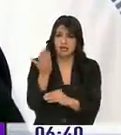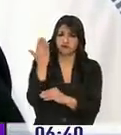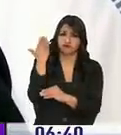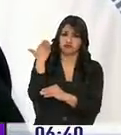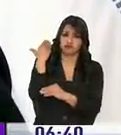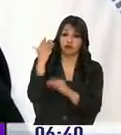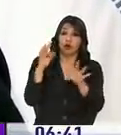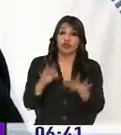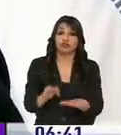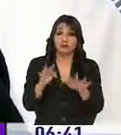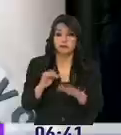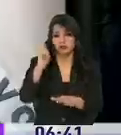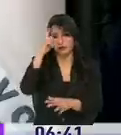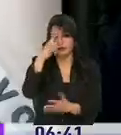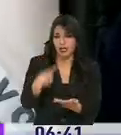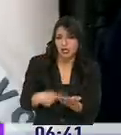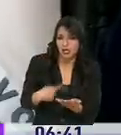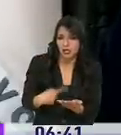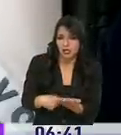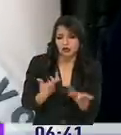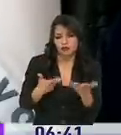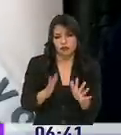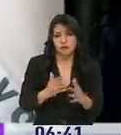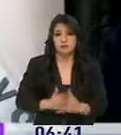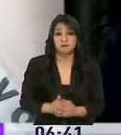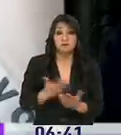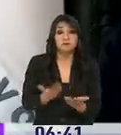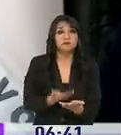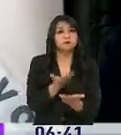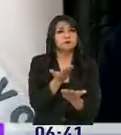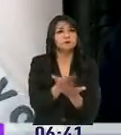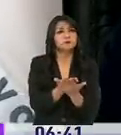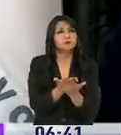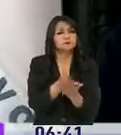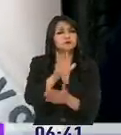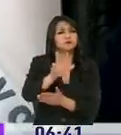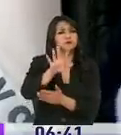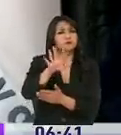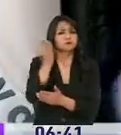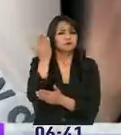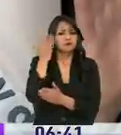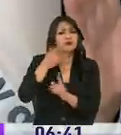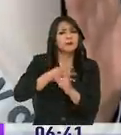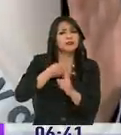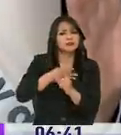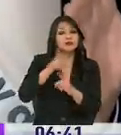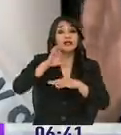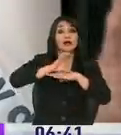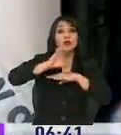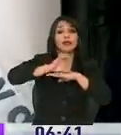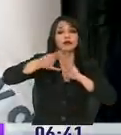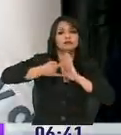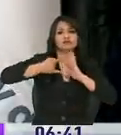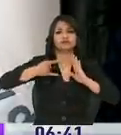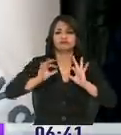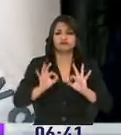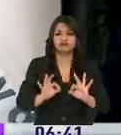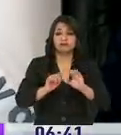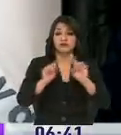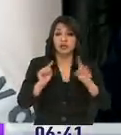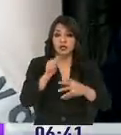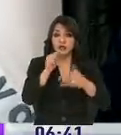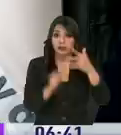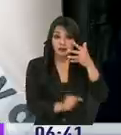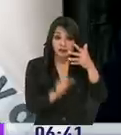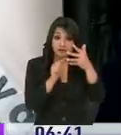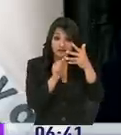hace 8 meses. Nosotros lanzamos un programa hace 3 o 4 meses que se llama Ecuador Digital, que tiene varias aristas y una de las